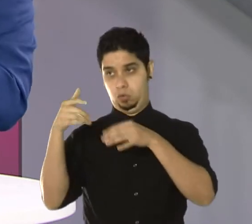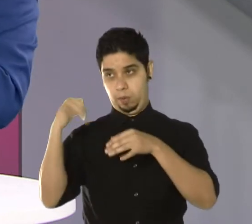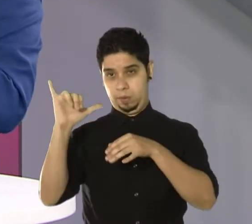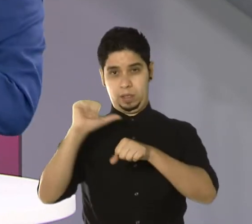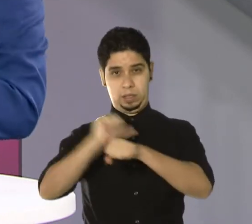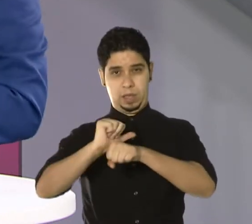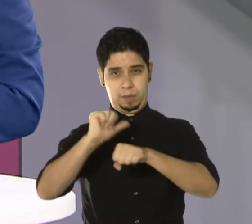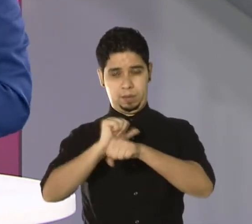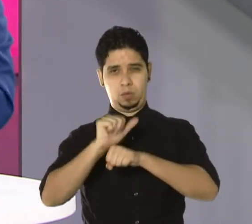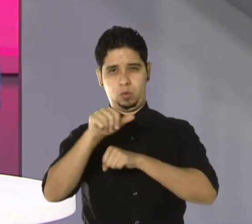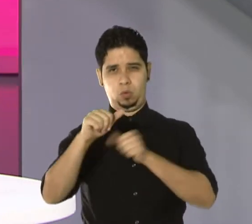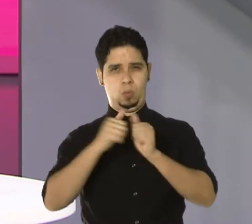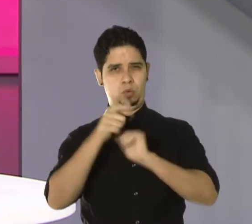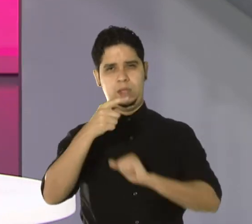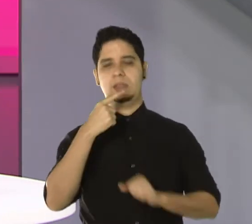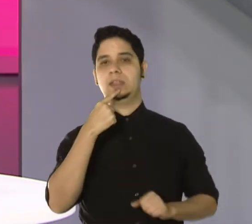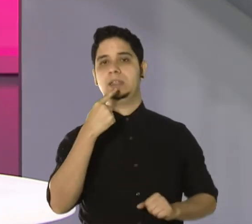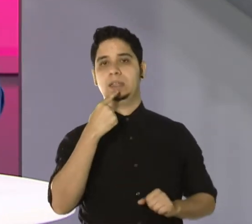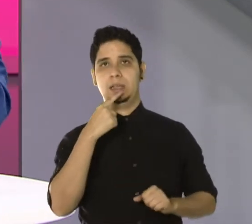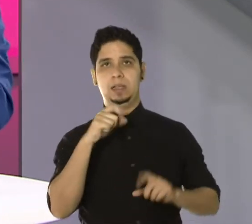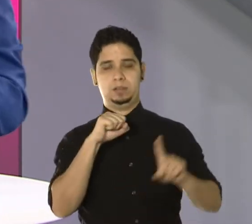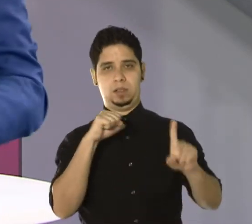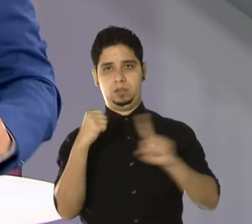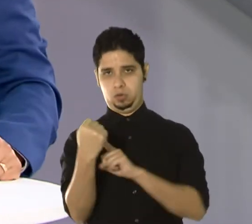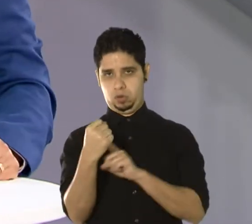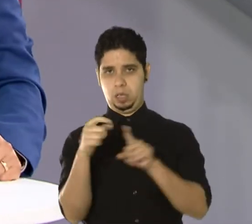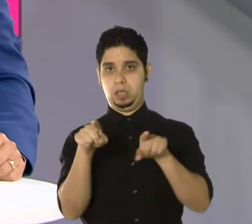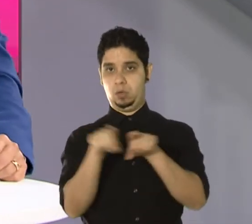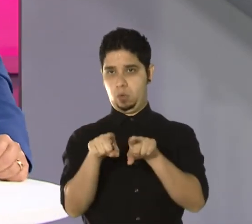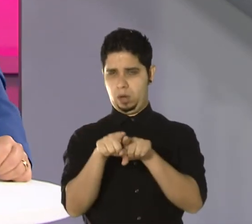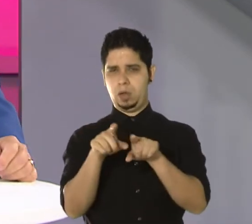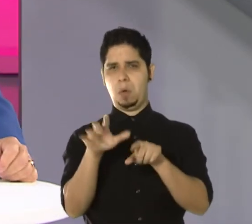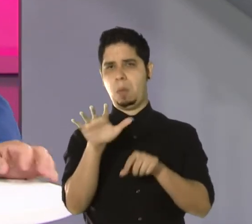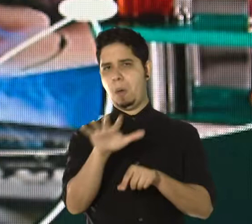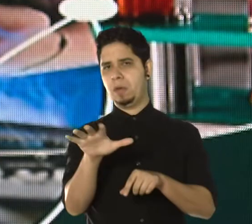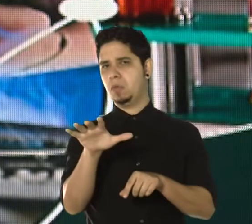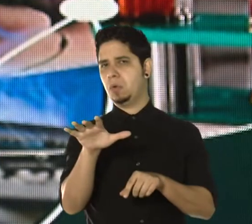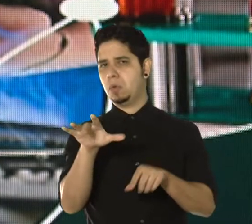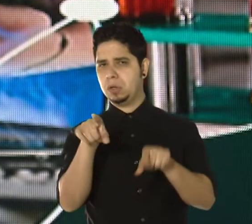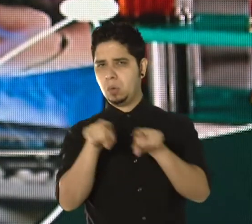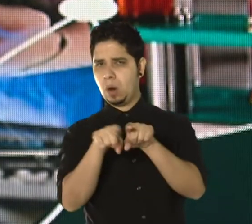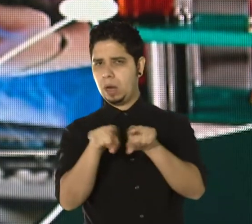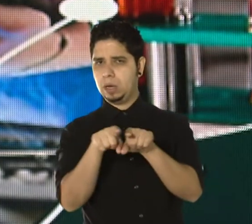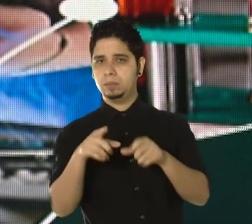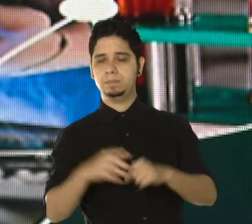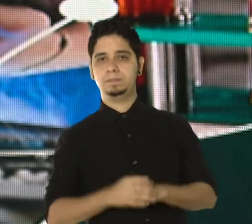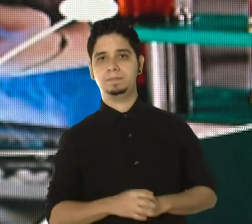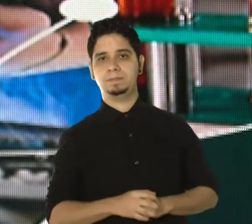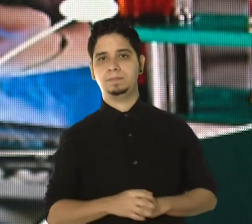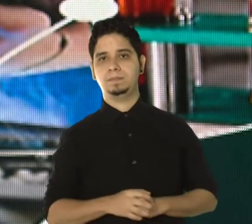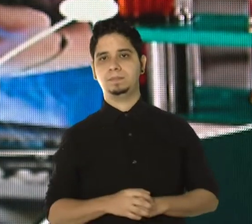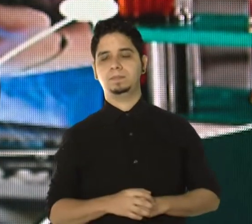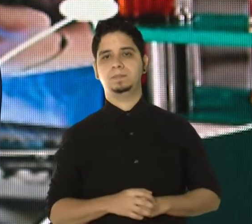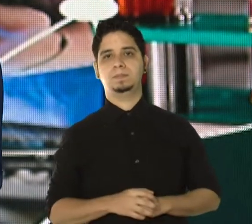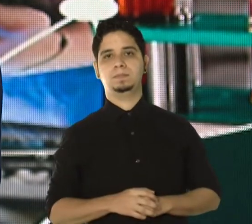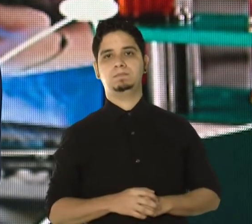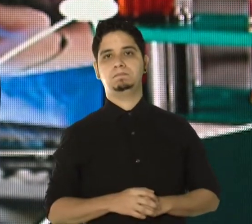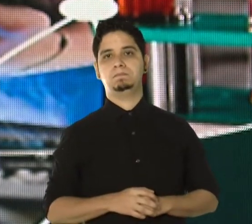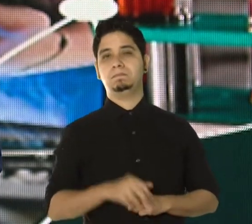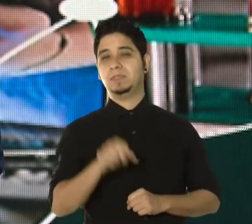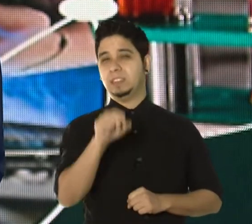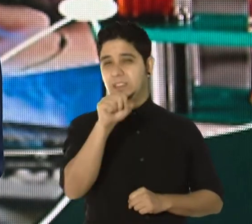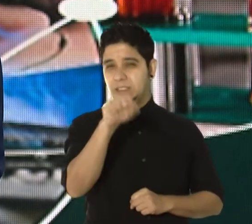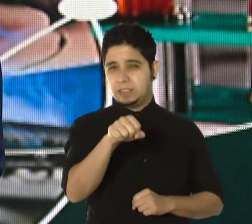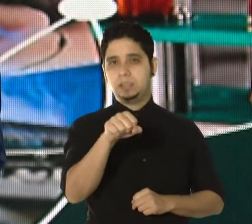por lo que usted dice, Emilio, hay situaciones similares, retos similares. Bueno, sí, y muchos